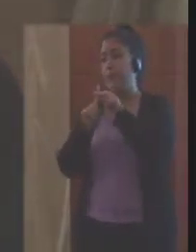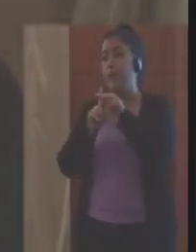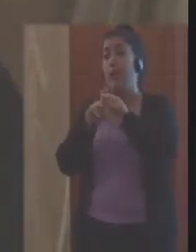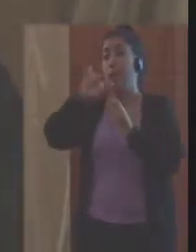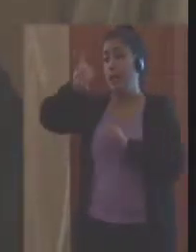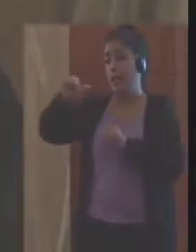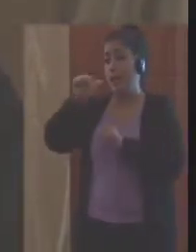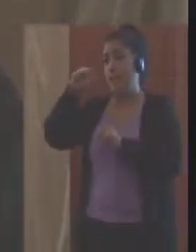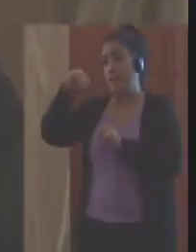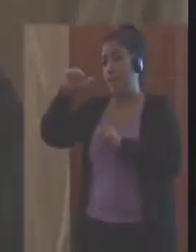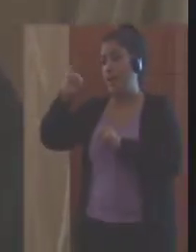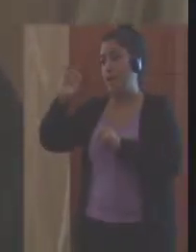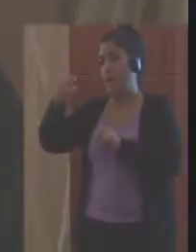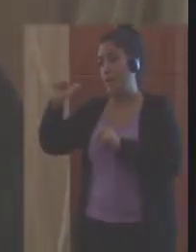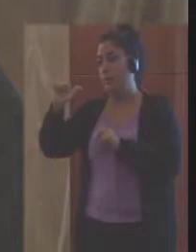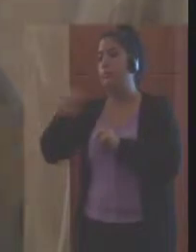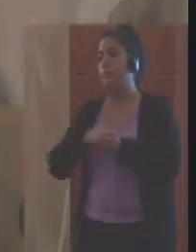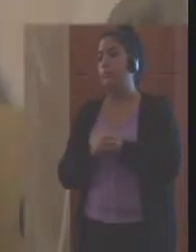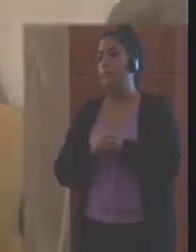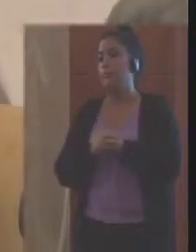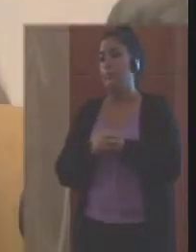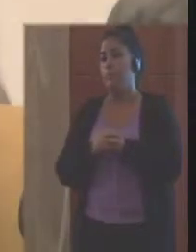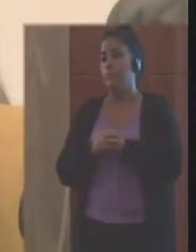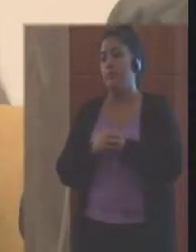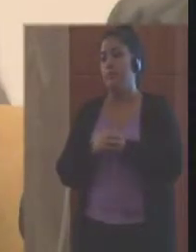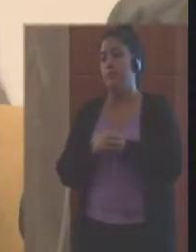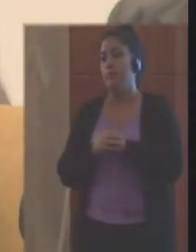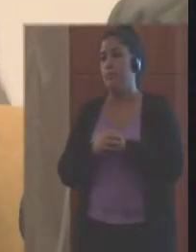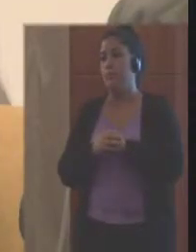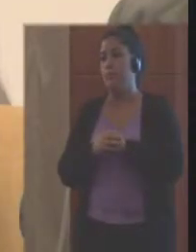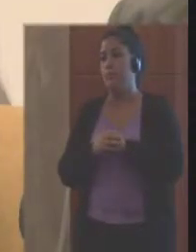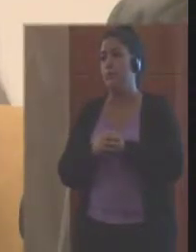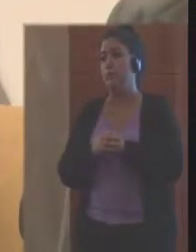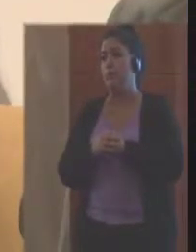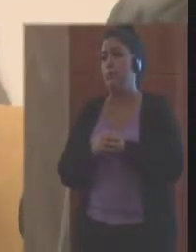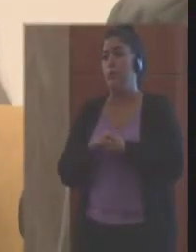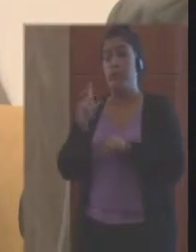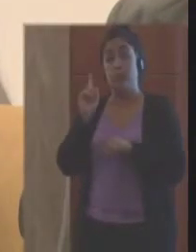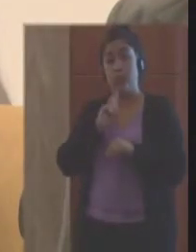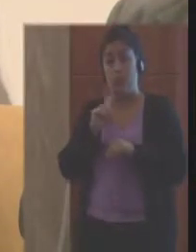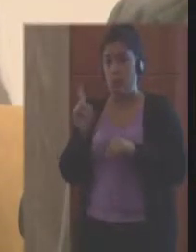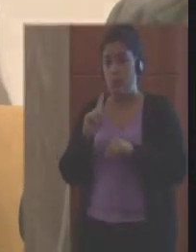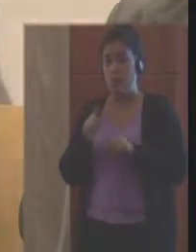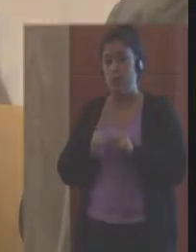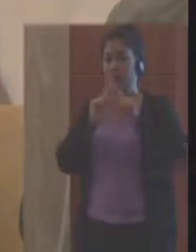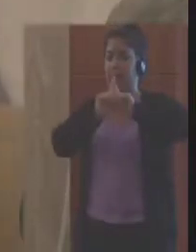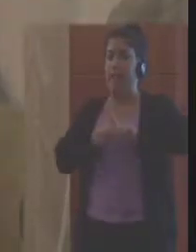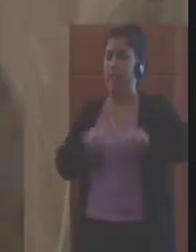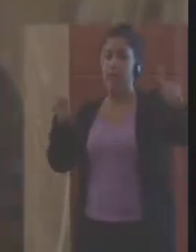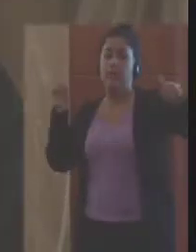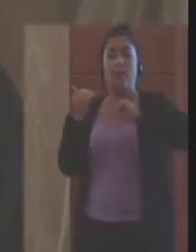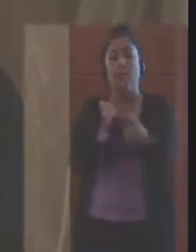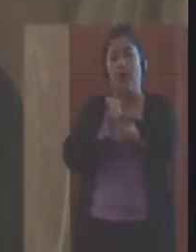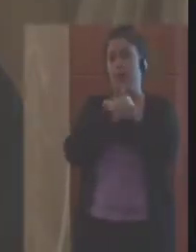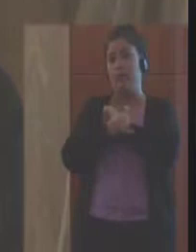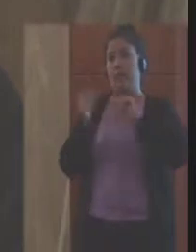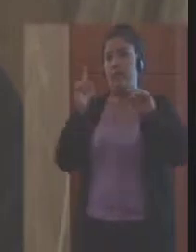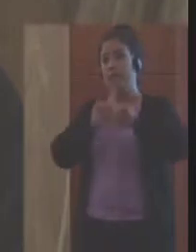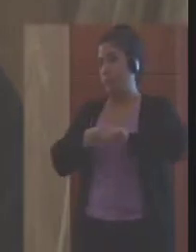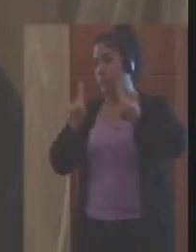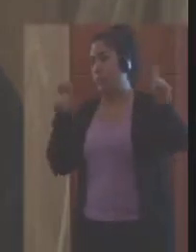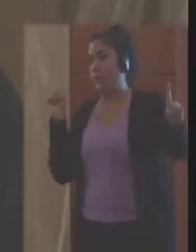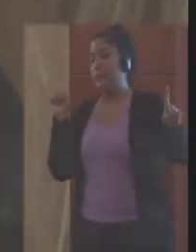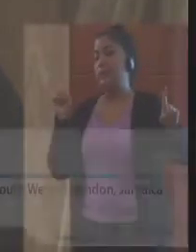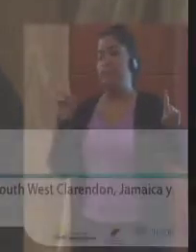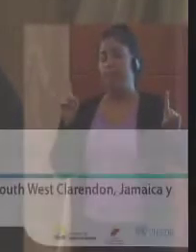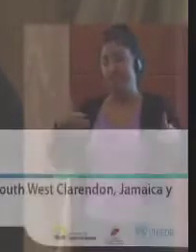que Jamaica is no stranger to no disasters. es una In fact, nación we had a major extraña que no conoce los